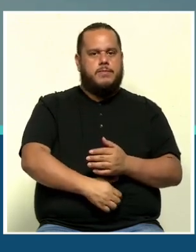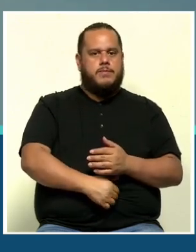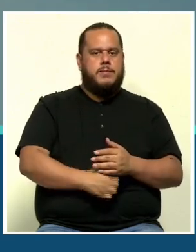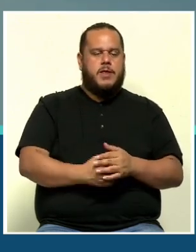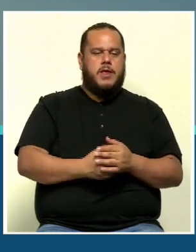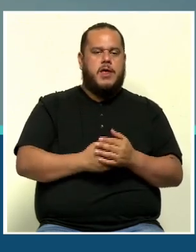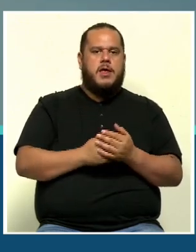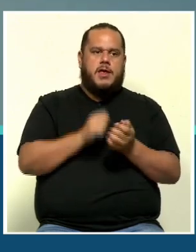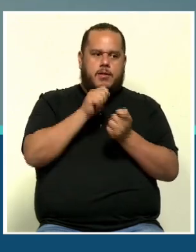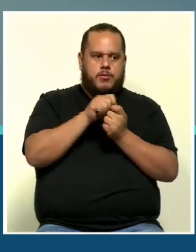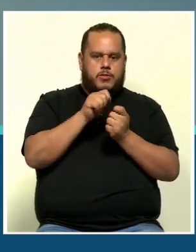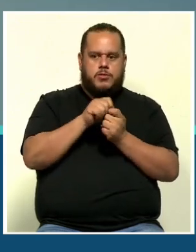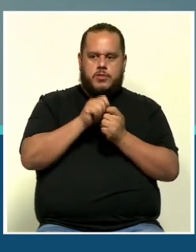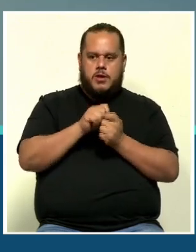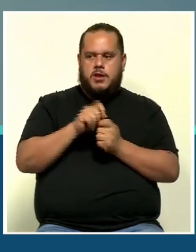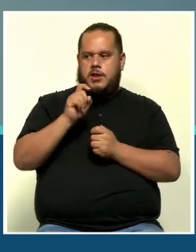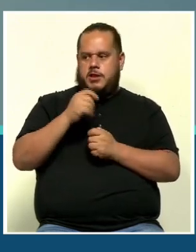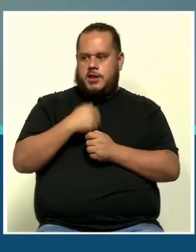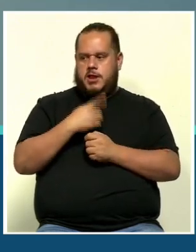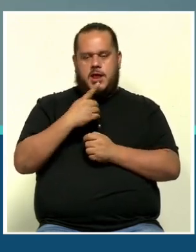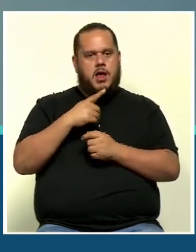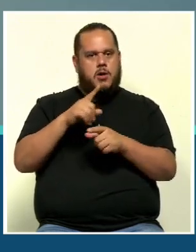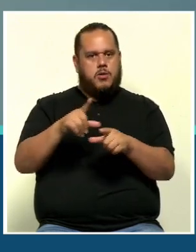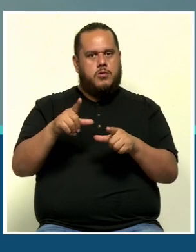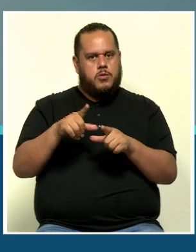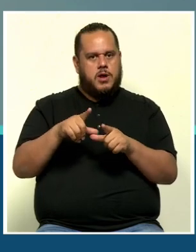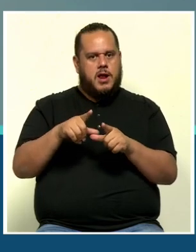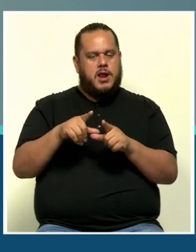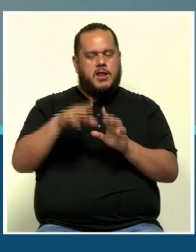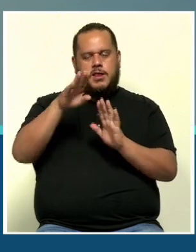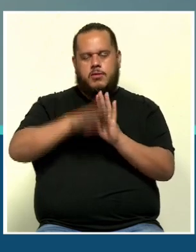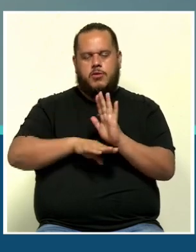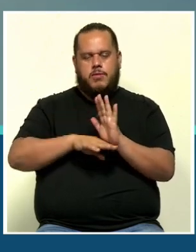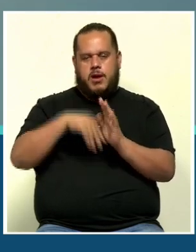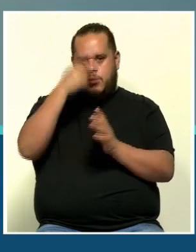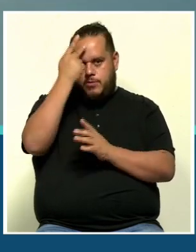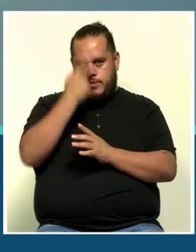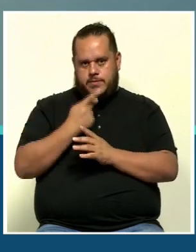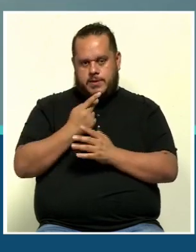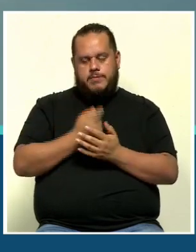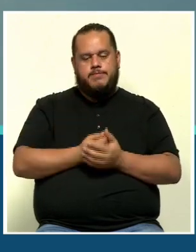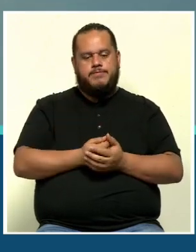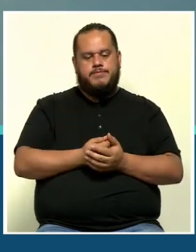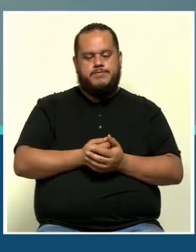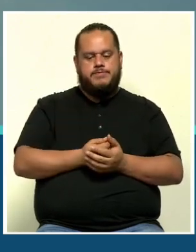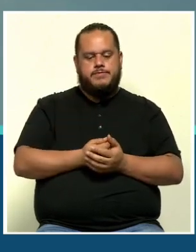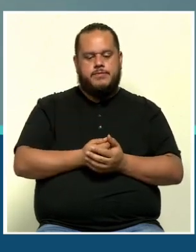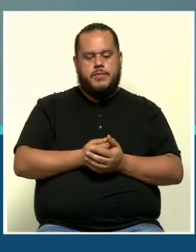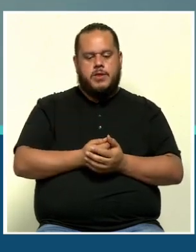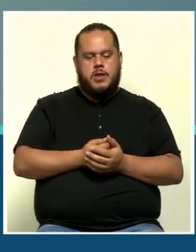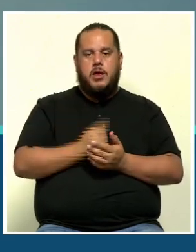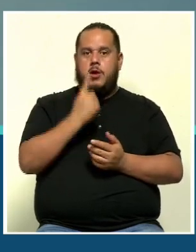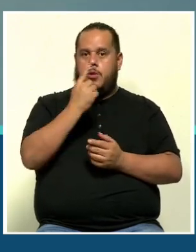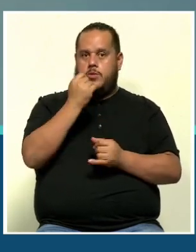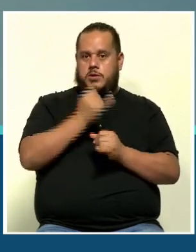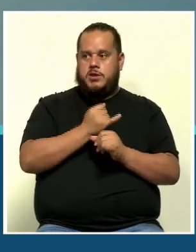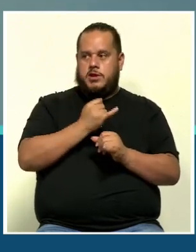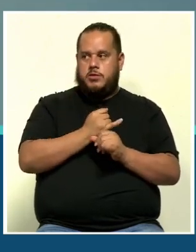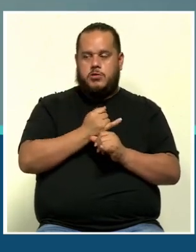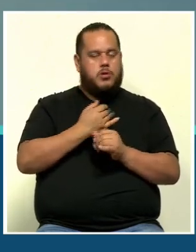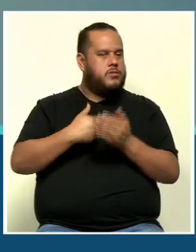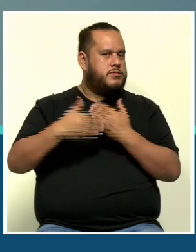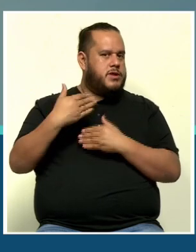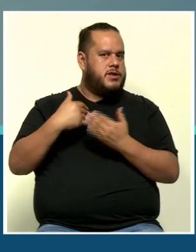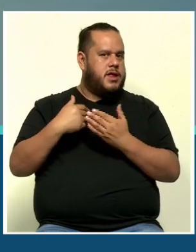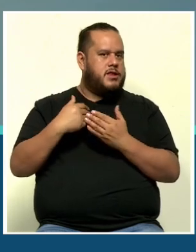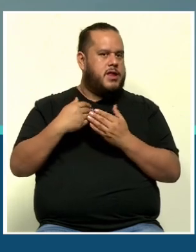que muy puntualmente ocupaba un puesto de muy bajo perfil en una institución